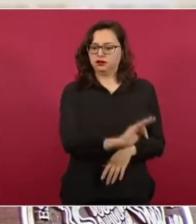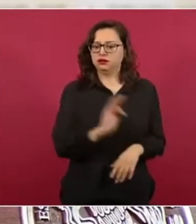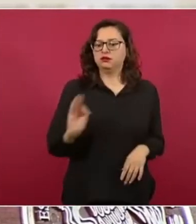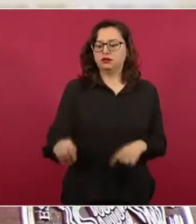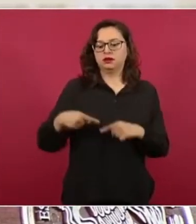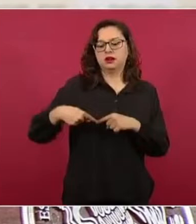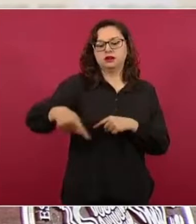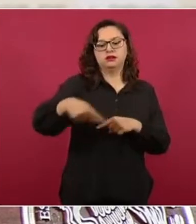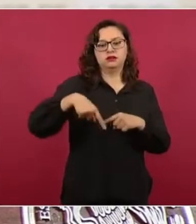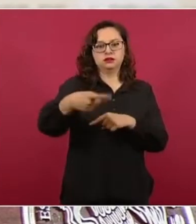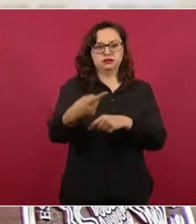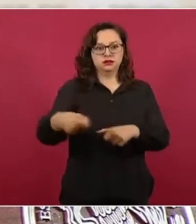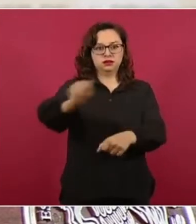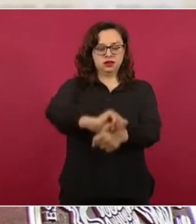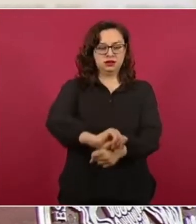pero con la inflación